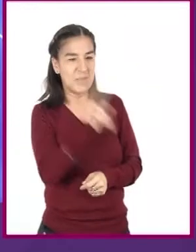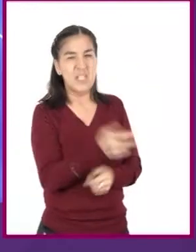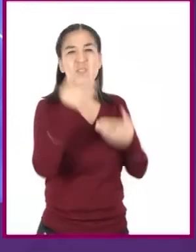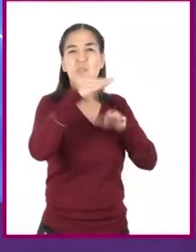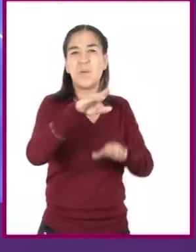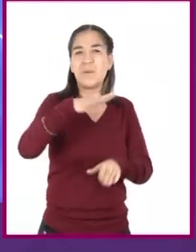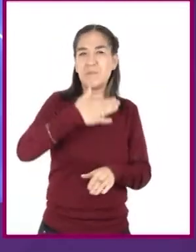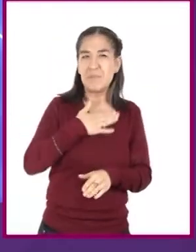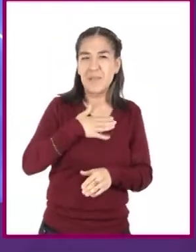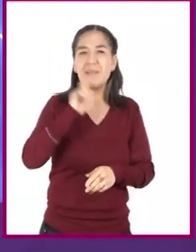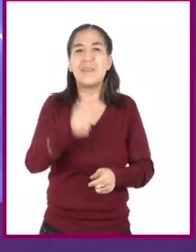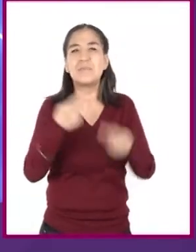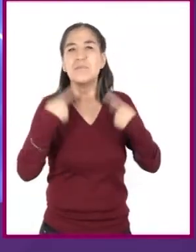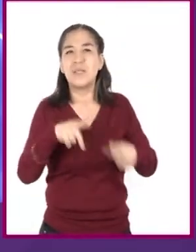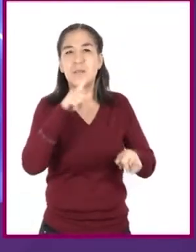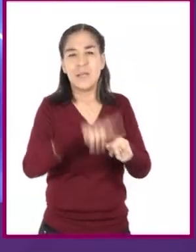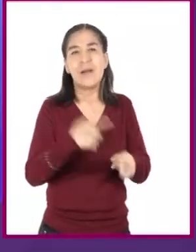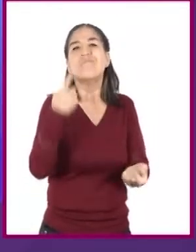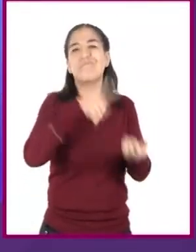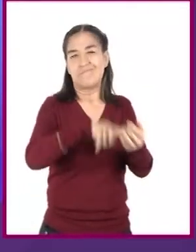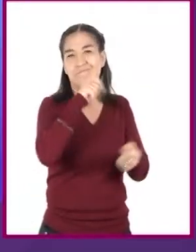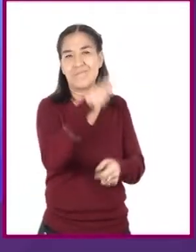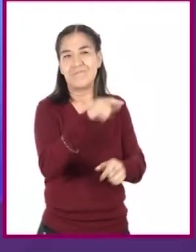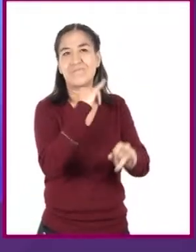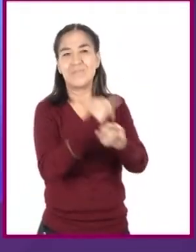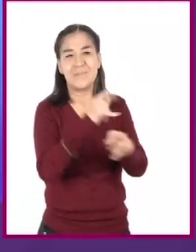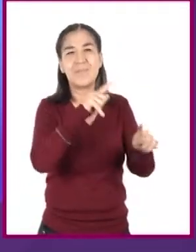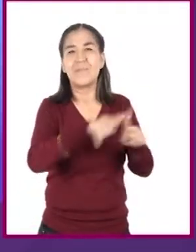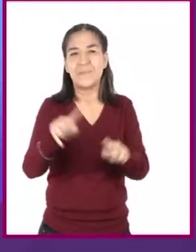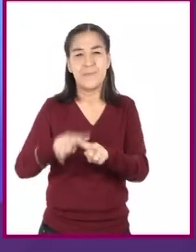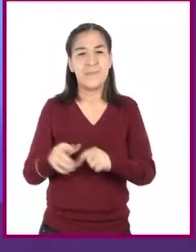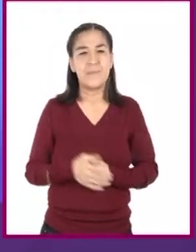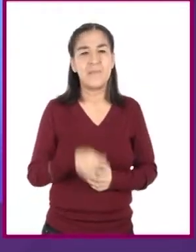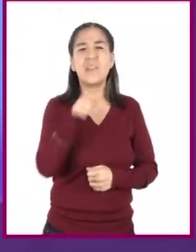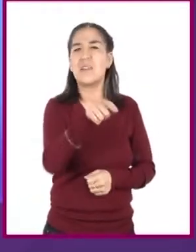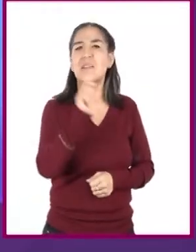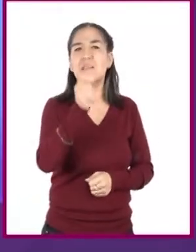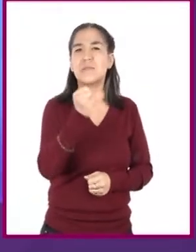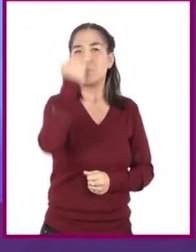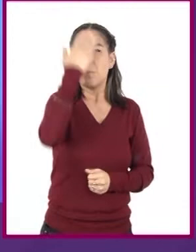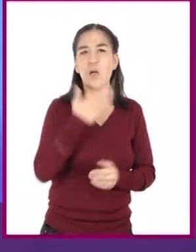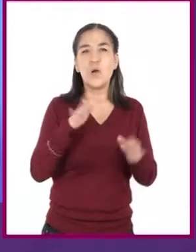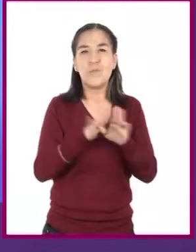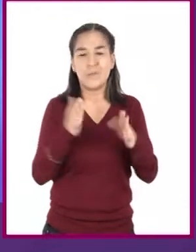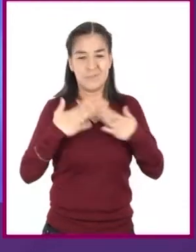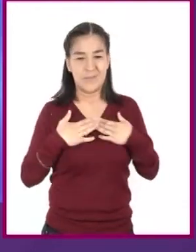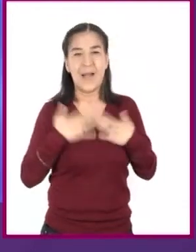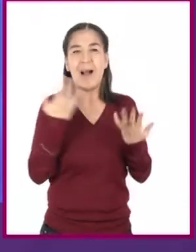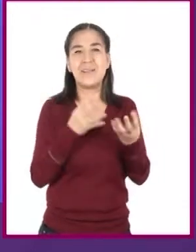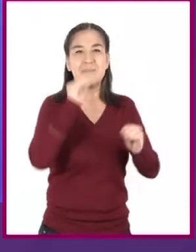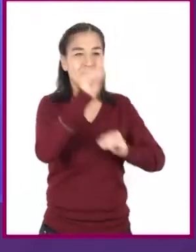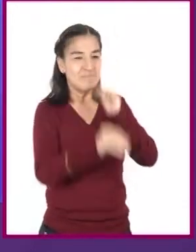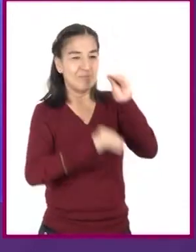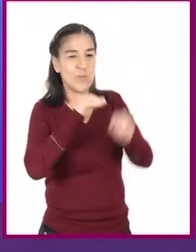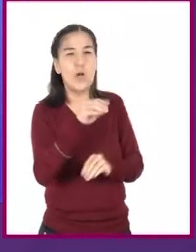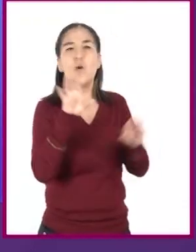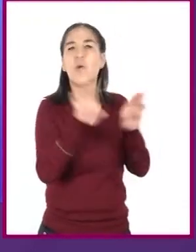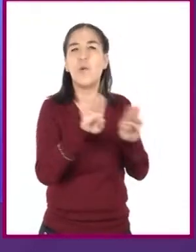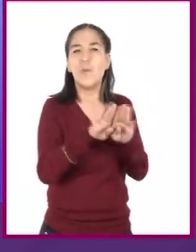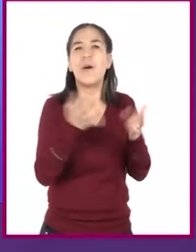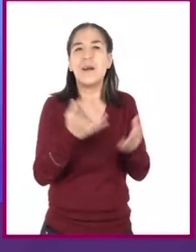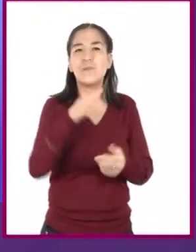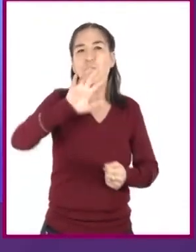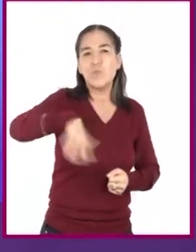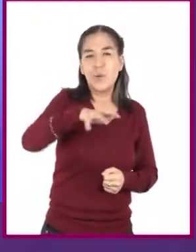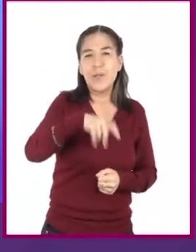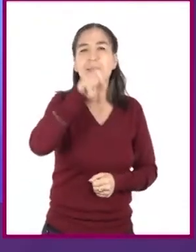de nosotros a través de los ambientes digitales. Esta es una imagen que nosotros mismos mismos vamos construyendo al momento de generar,